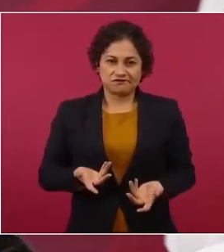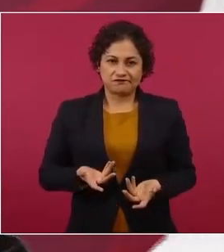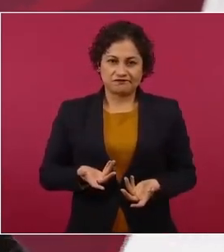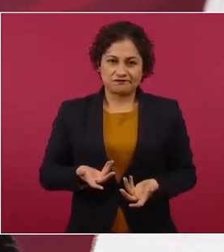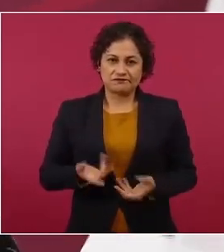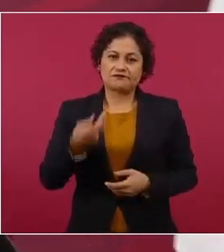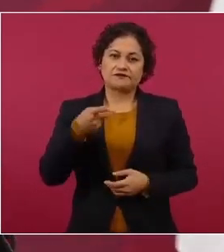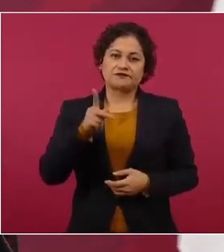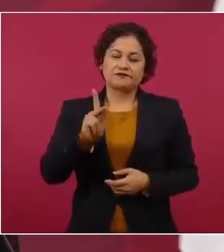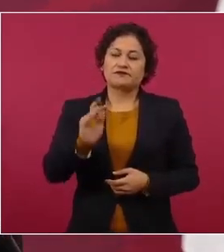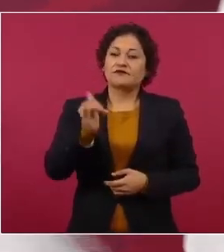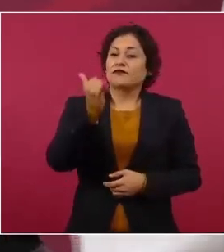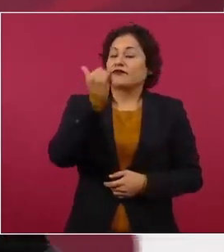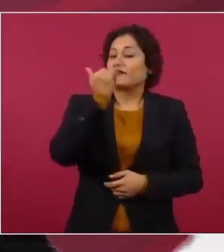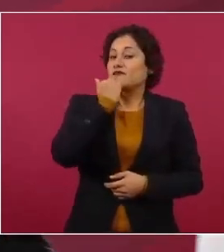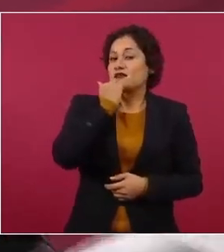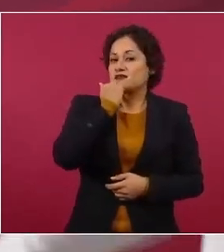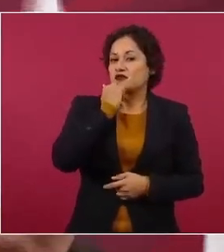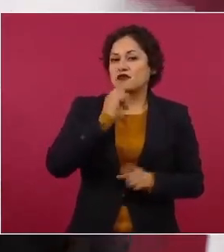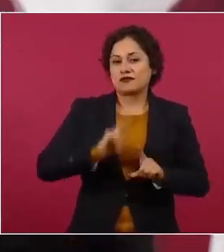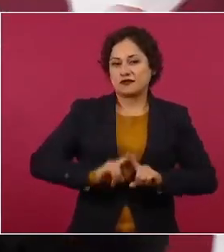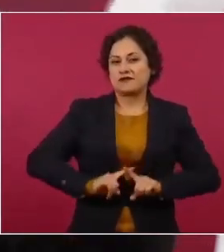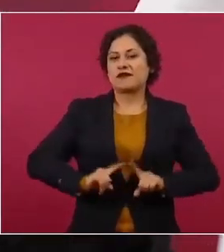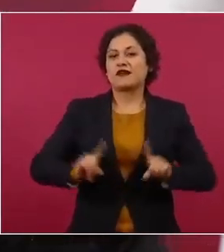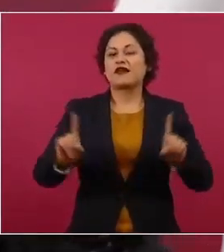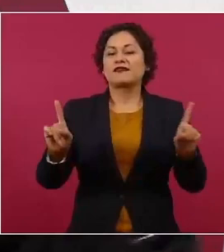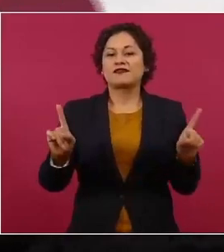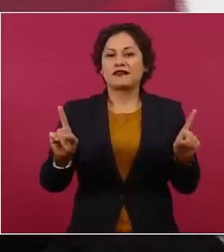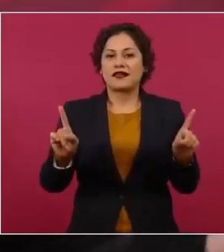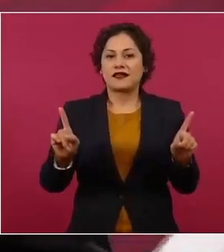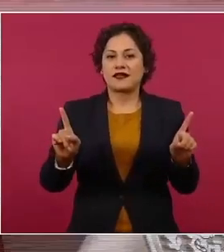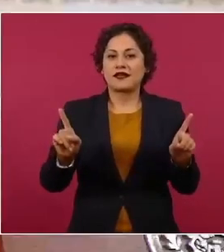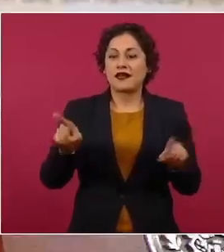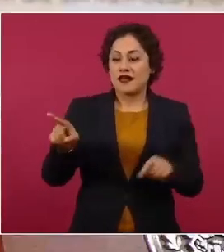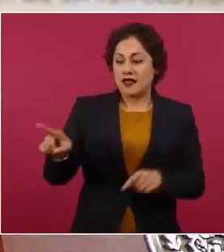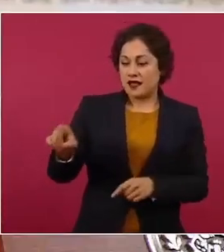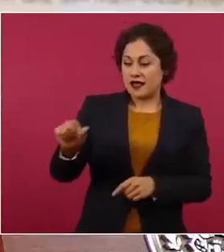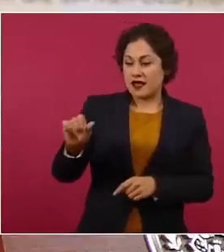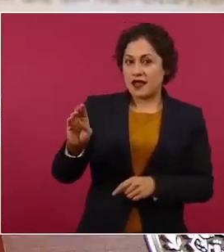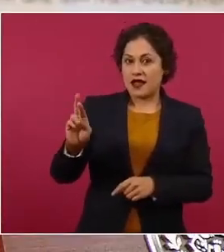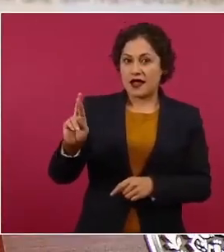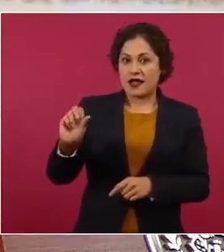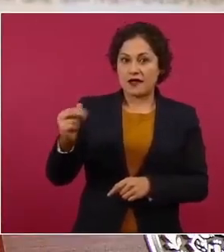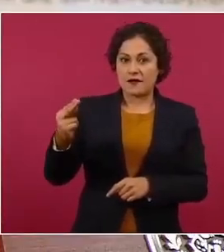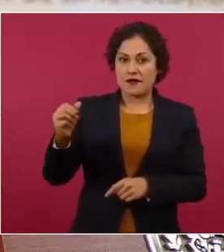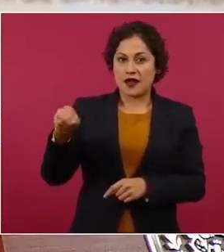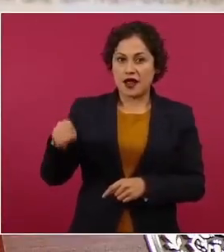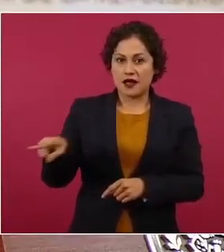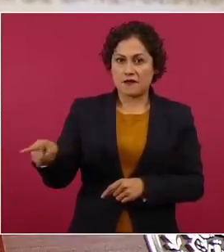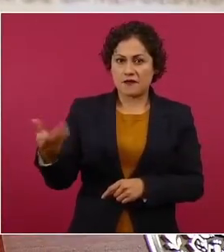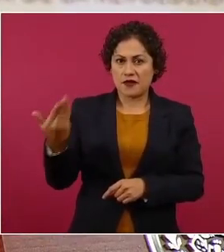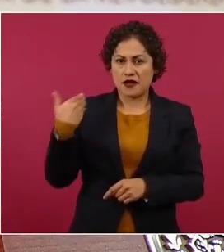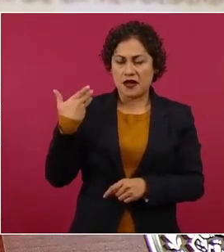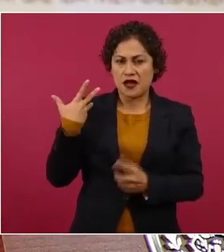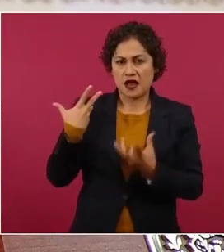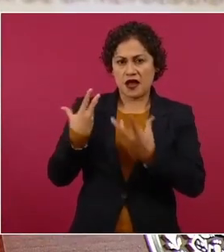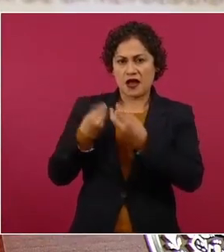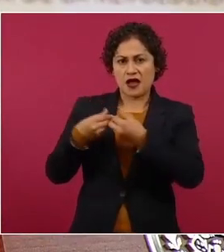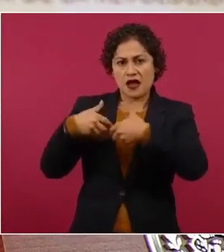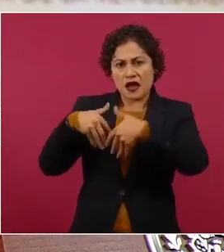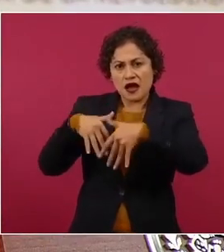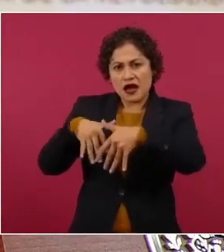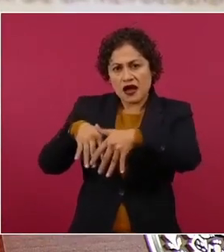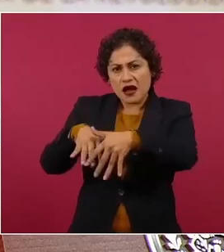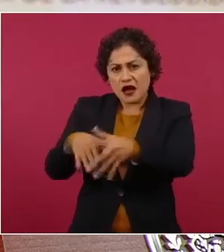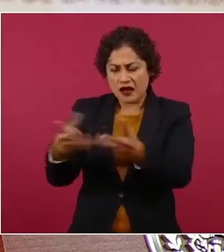pues hay que distinguir, porque Abraham, lo acabo de ver en la marcha, daba con